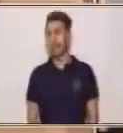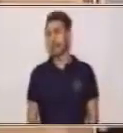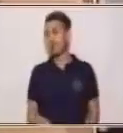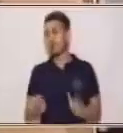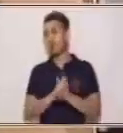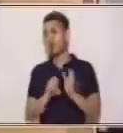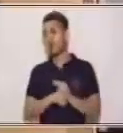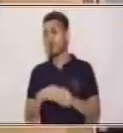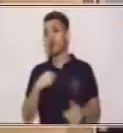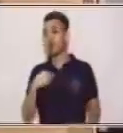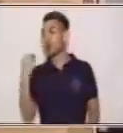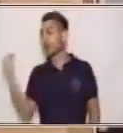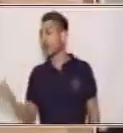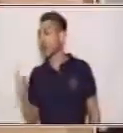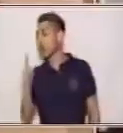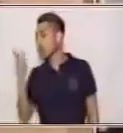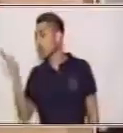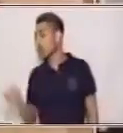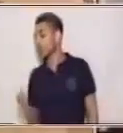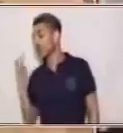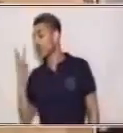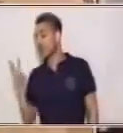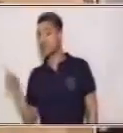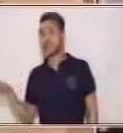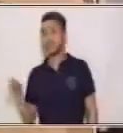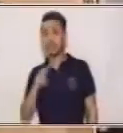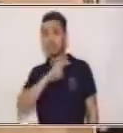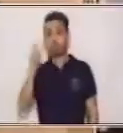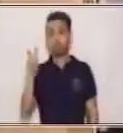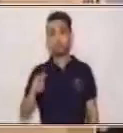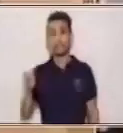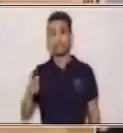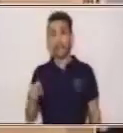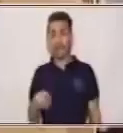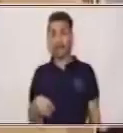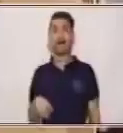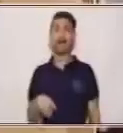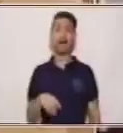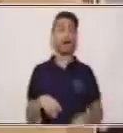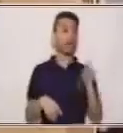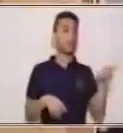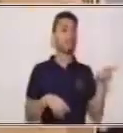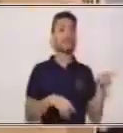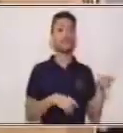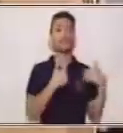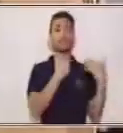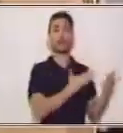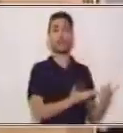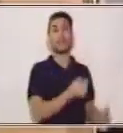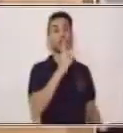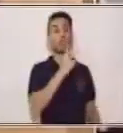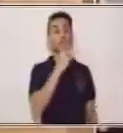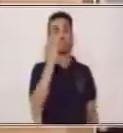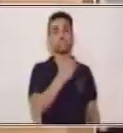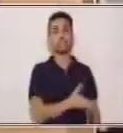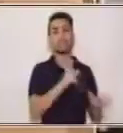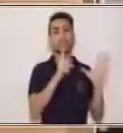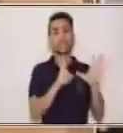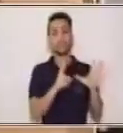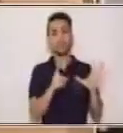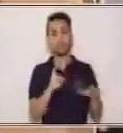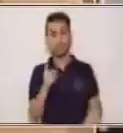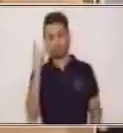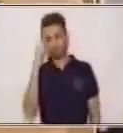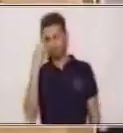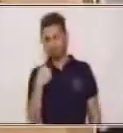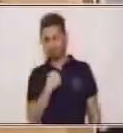dar 1/3 de pizza a Maritza y a ti te voy a dar 2/6.